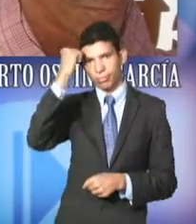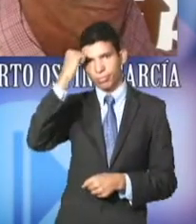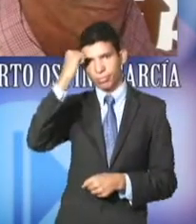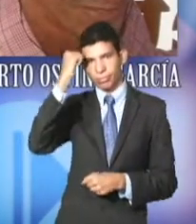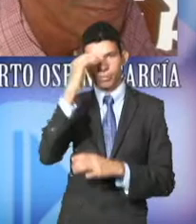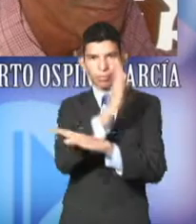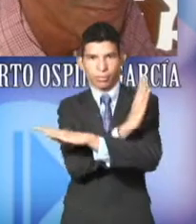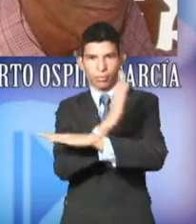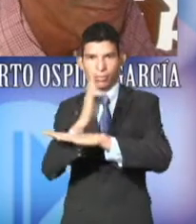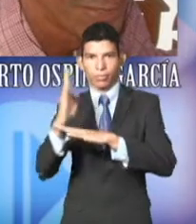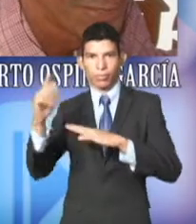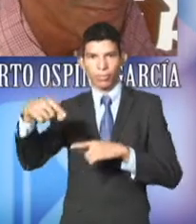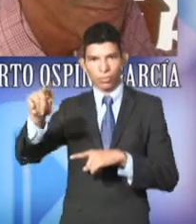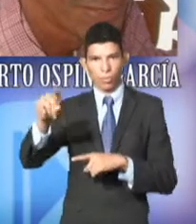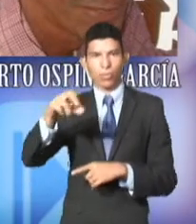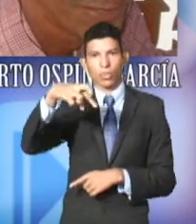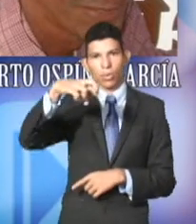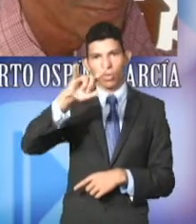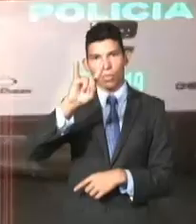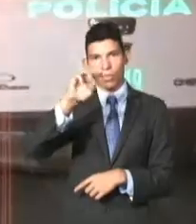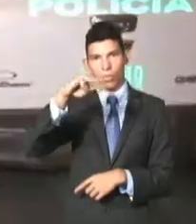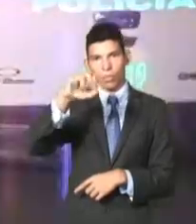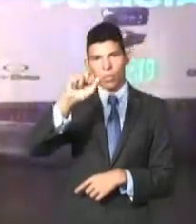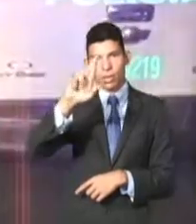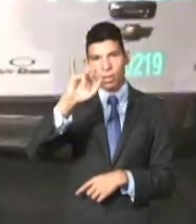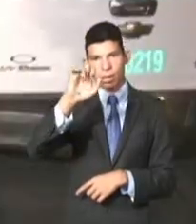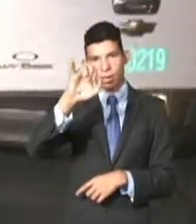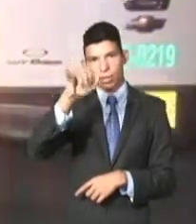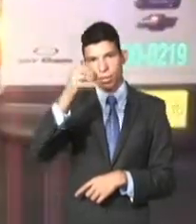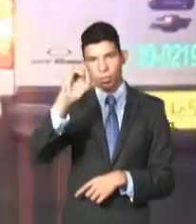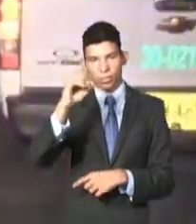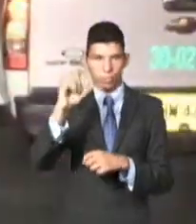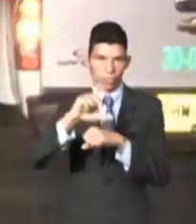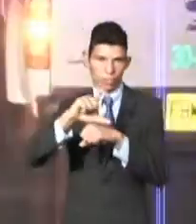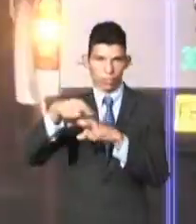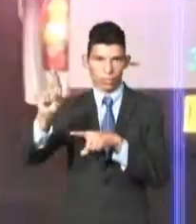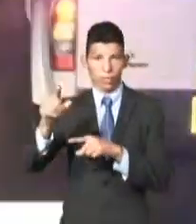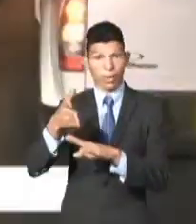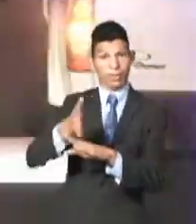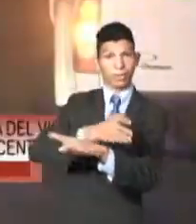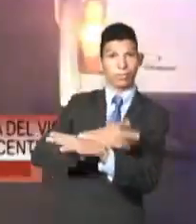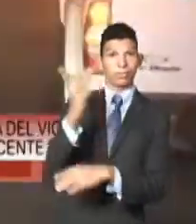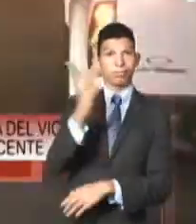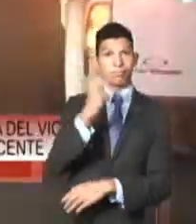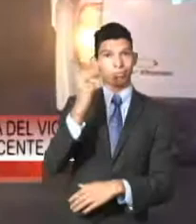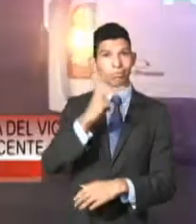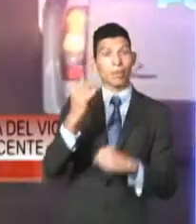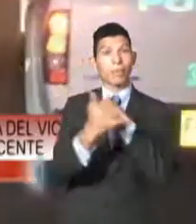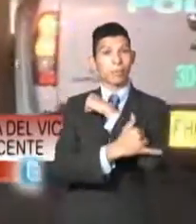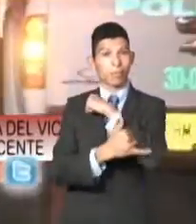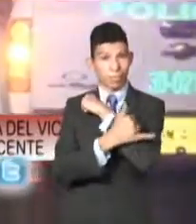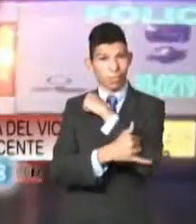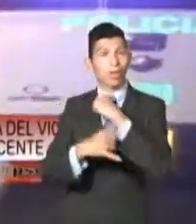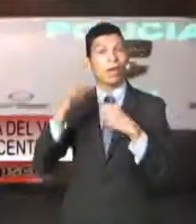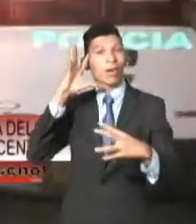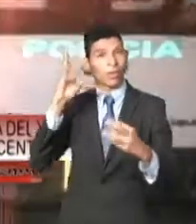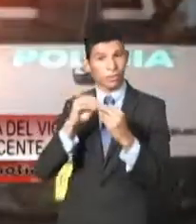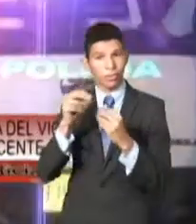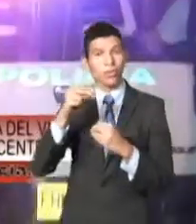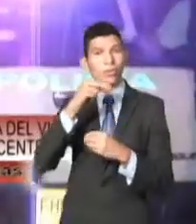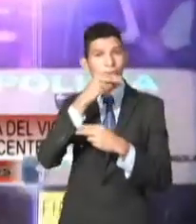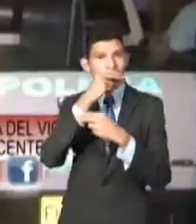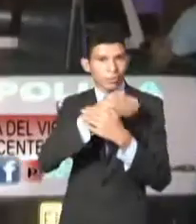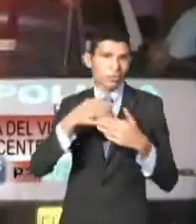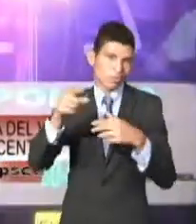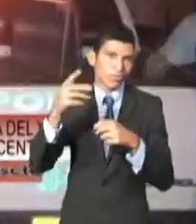bibliotecario de la institución educativa alfonso lópez pumarejo de la villa de céspedes tendría que haber asistido el viernes anterior a un paseo programado con